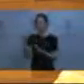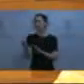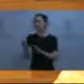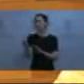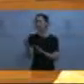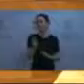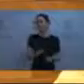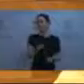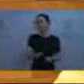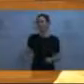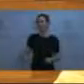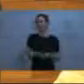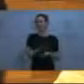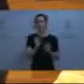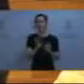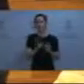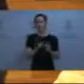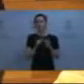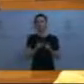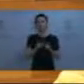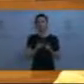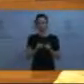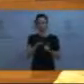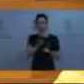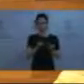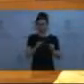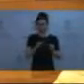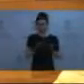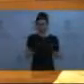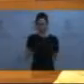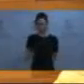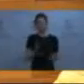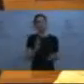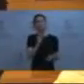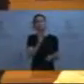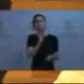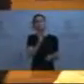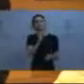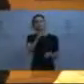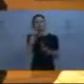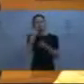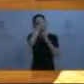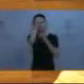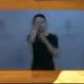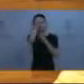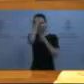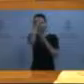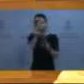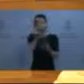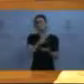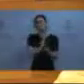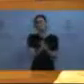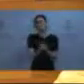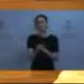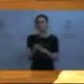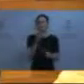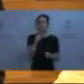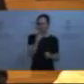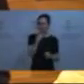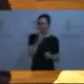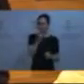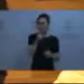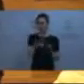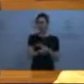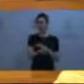hacer esos mantenimientos. Yo, por lo tanto, le llamo a la reflexión y, sobre todo, porque hagan algo por cambiar las cosas y la forma de gestionar Vipasa,